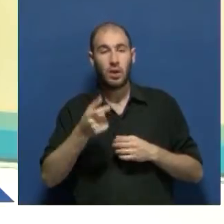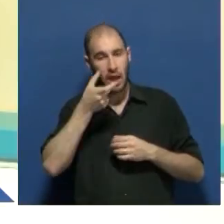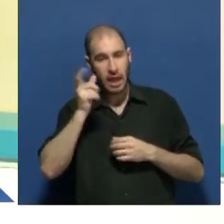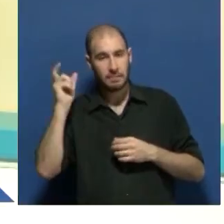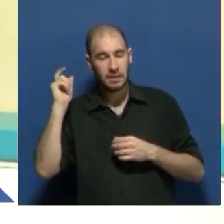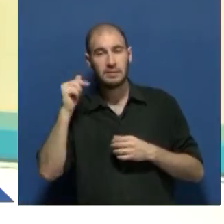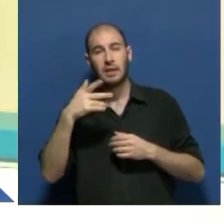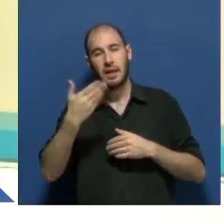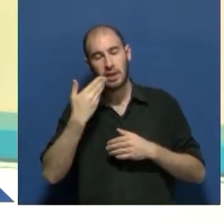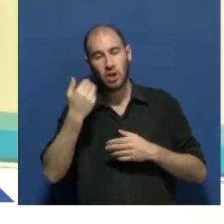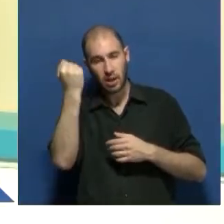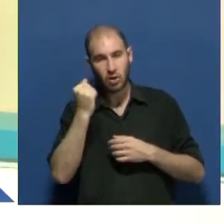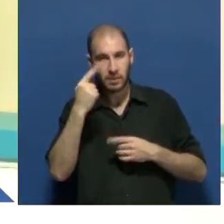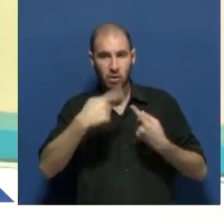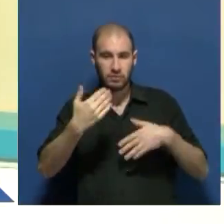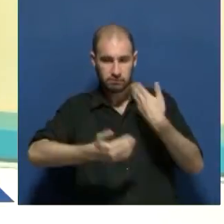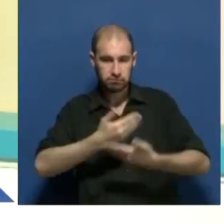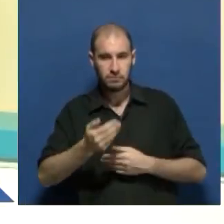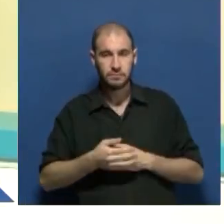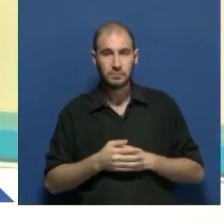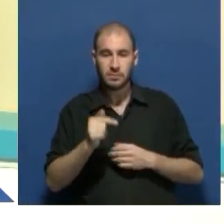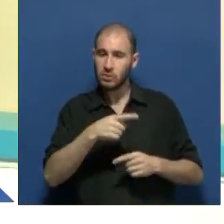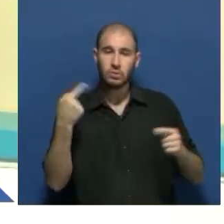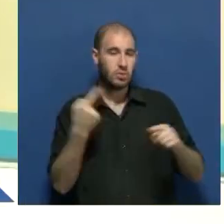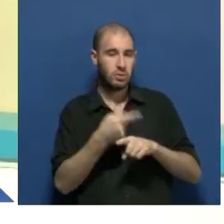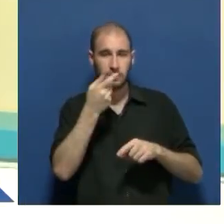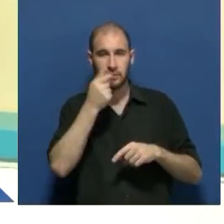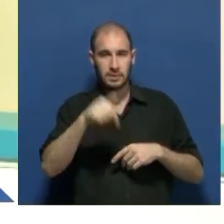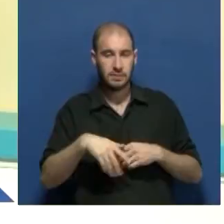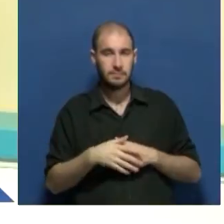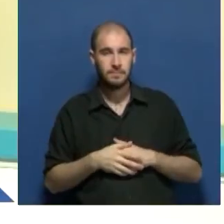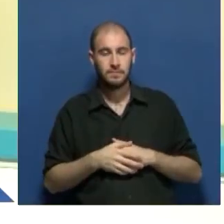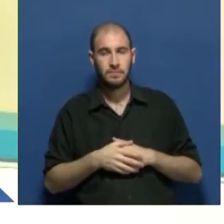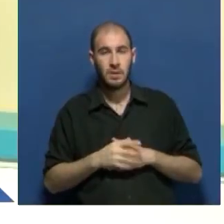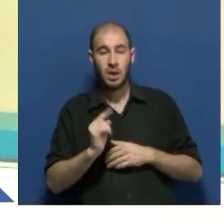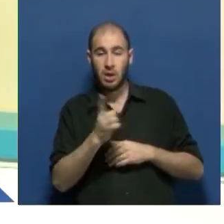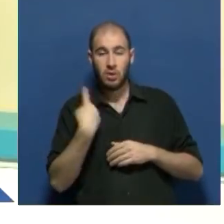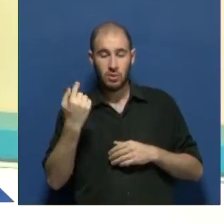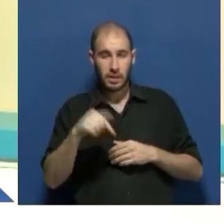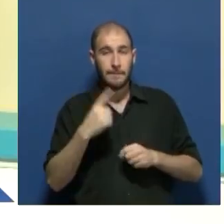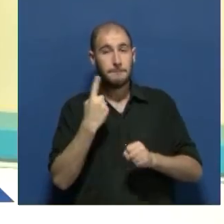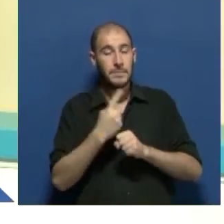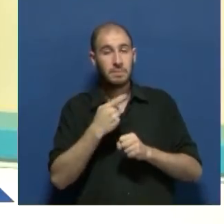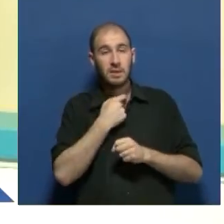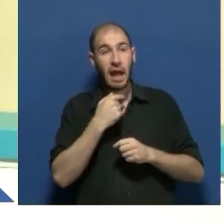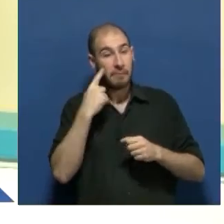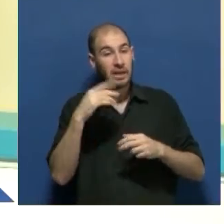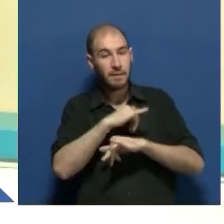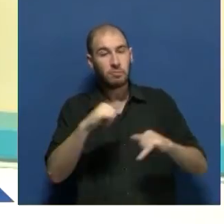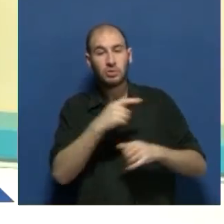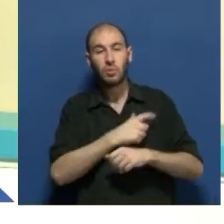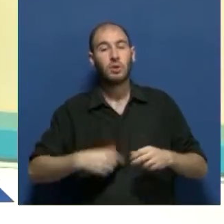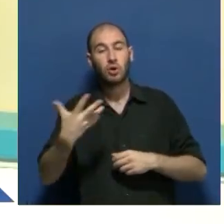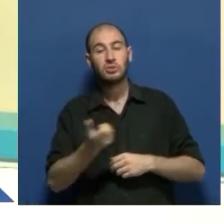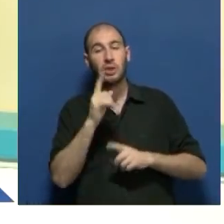experiencia, teoría económica y los resultados que estamos viendo, es que es perjudicial para Mendoza. Nosotros lo que primero queremos ver qué información tiene el gobierno